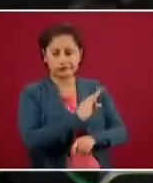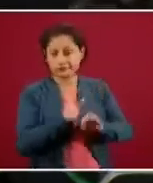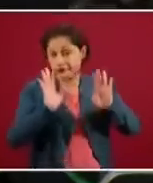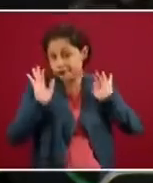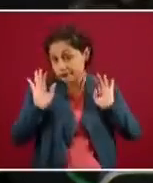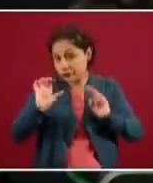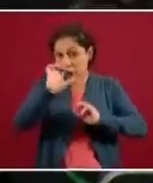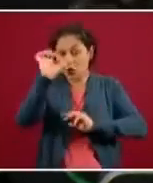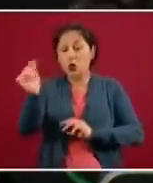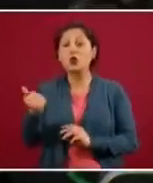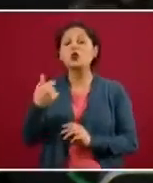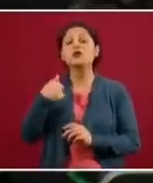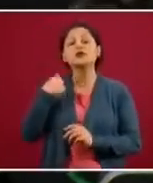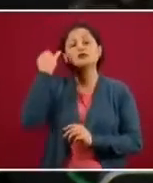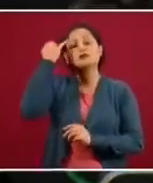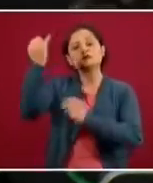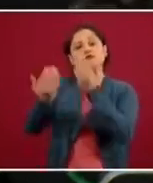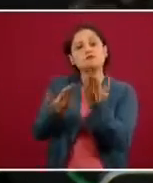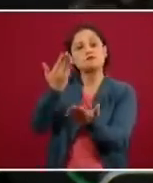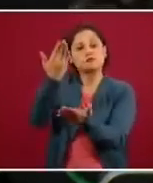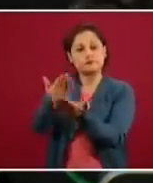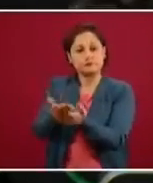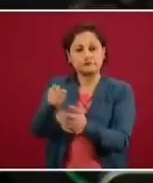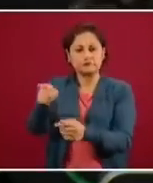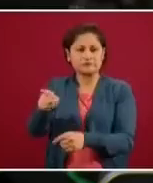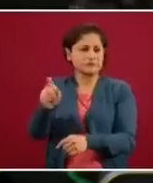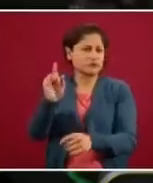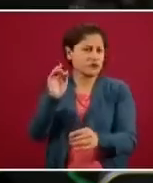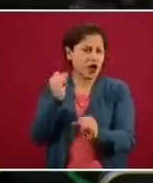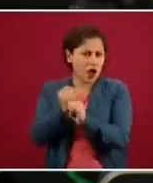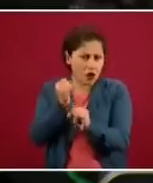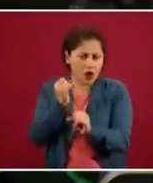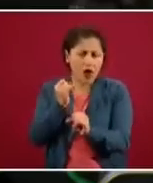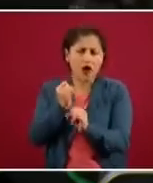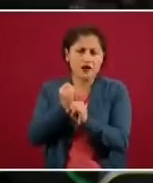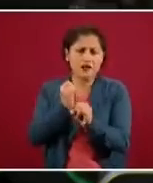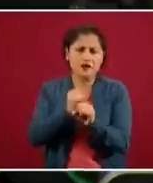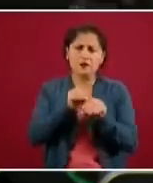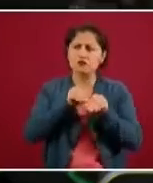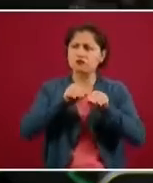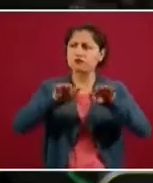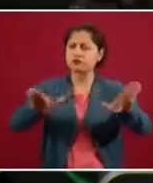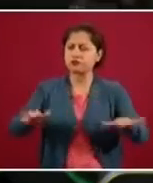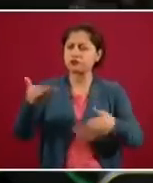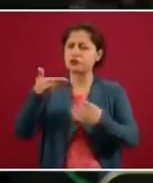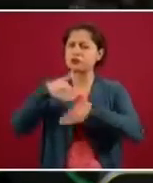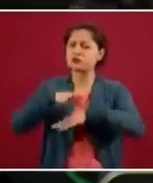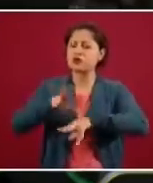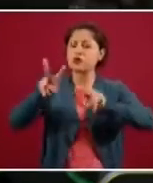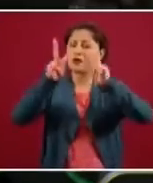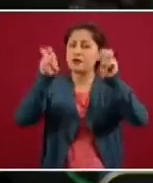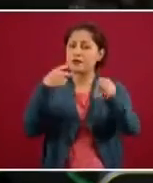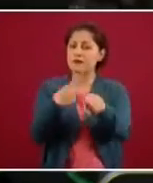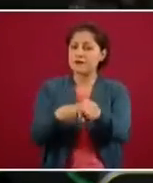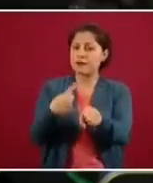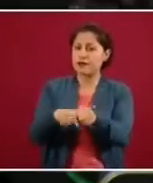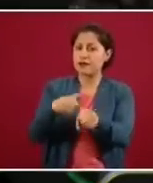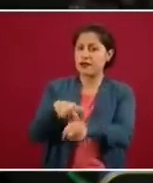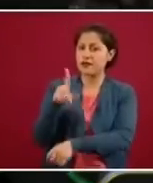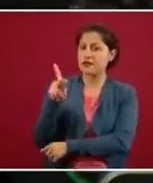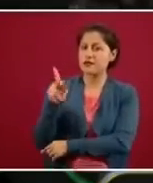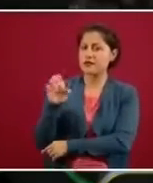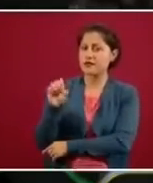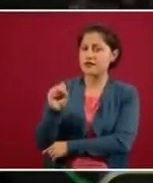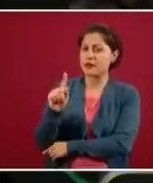sociales. Cuando la peste negra, esta cosa de la peste bubónica, hubo ahí